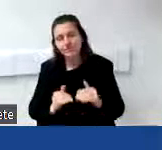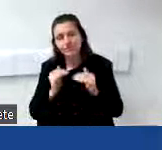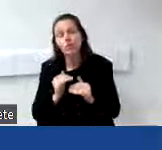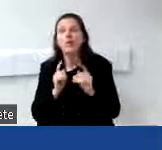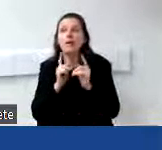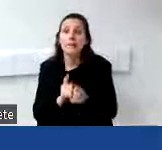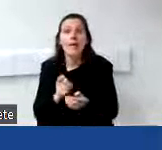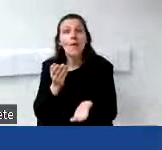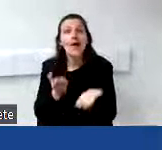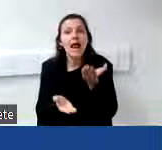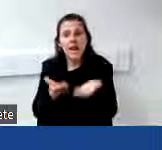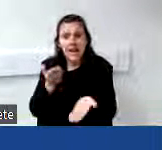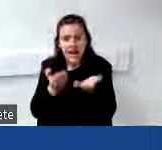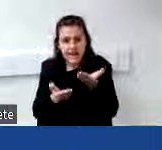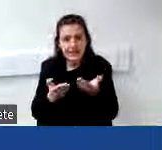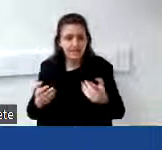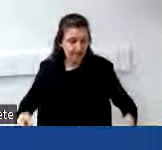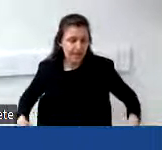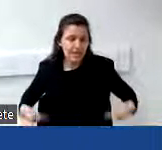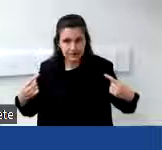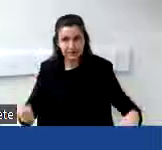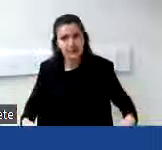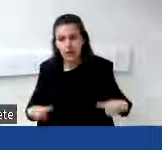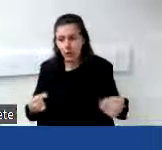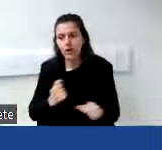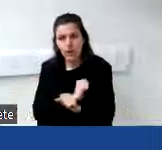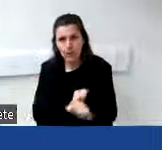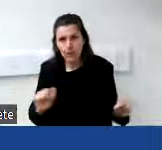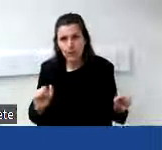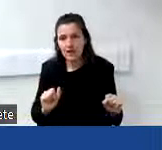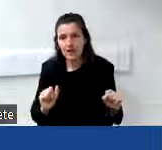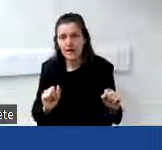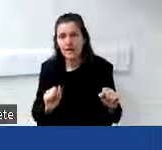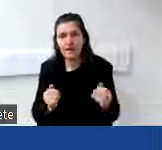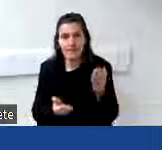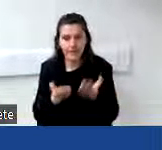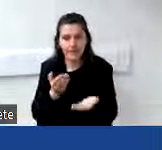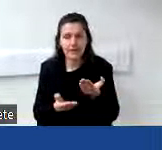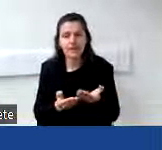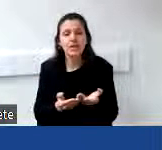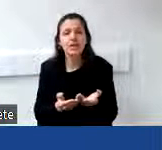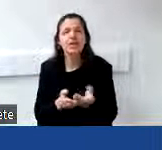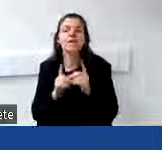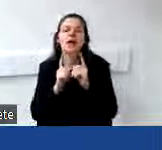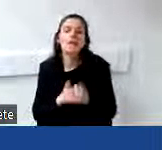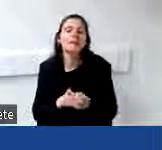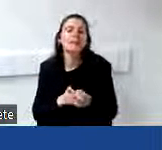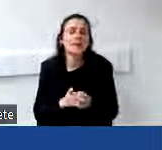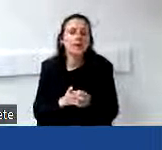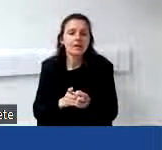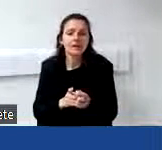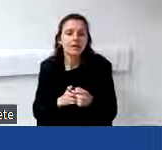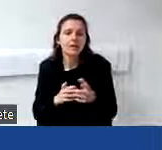para silla de ruedas, instrumentos para medir segmentos corporales, espéculos de distintas